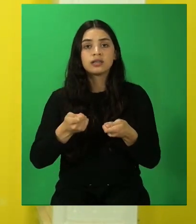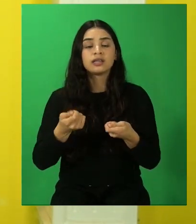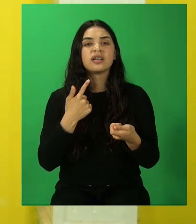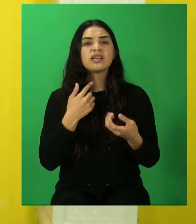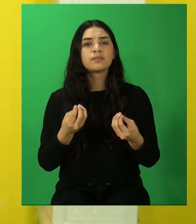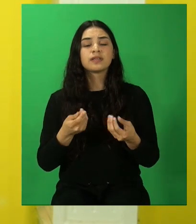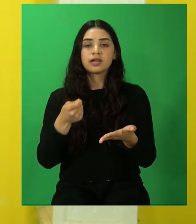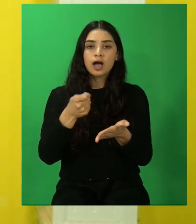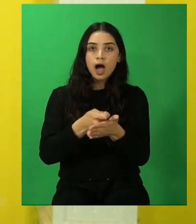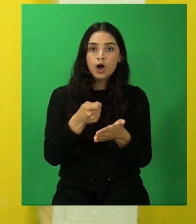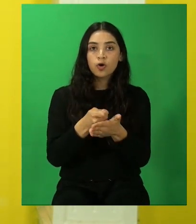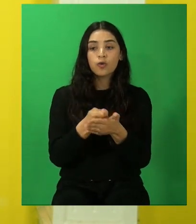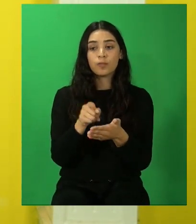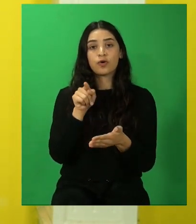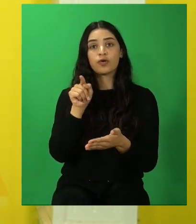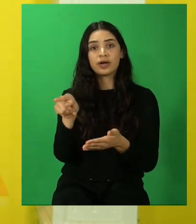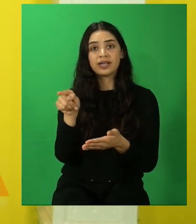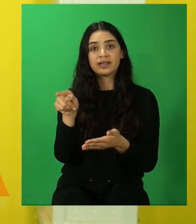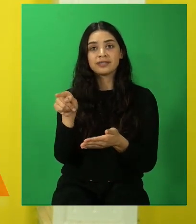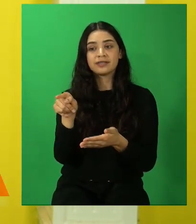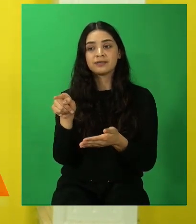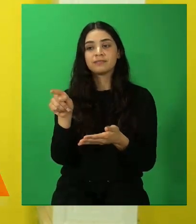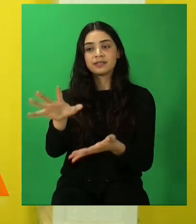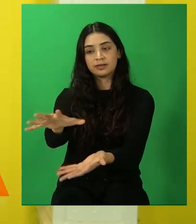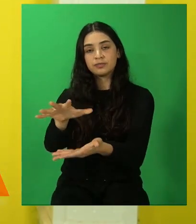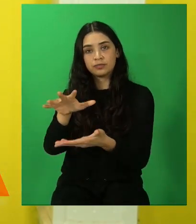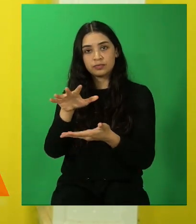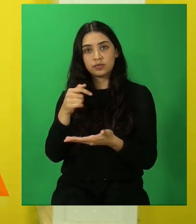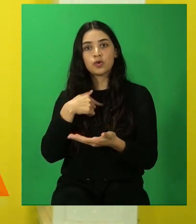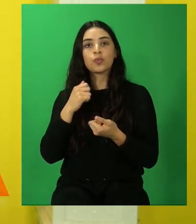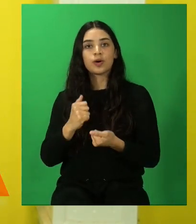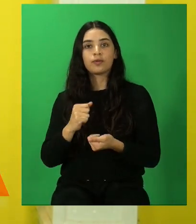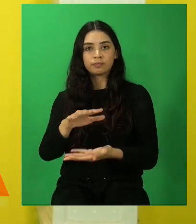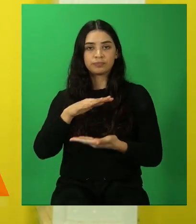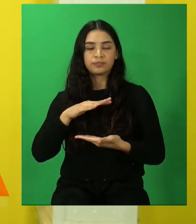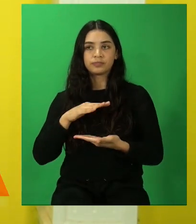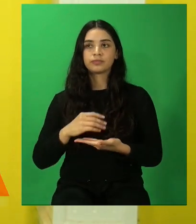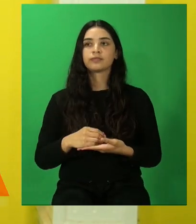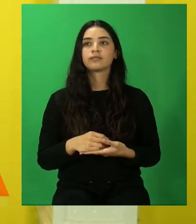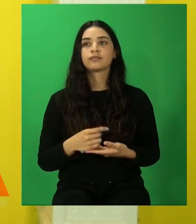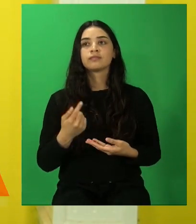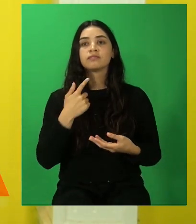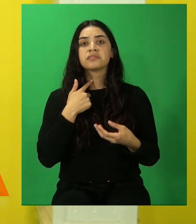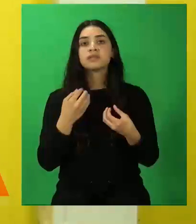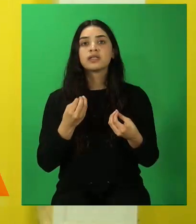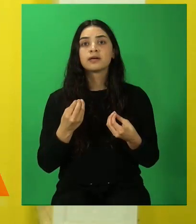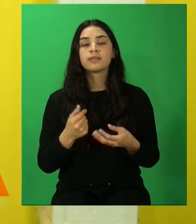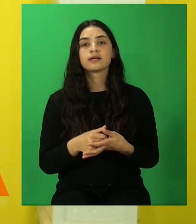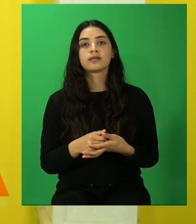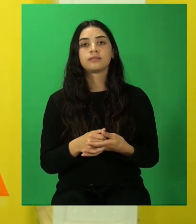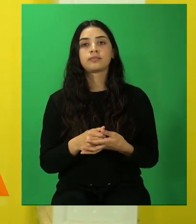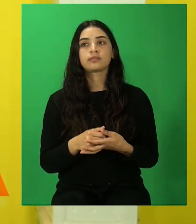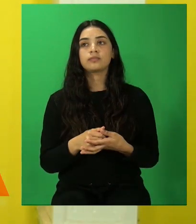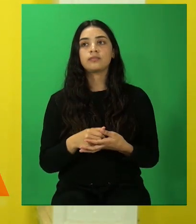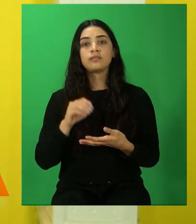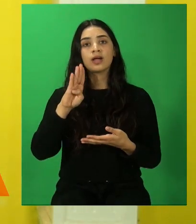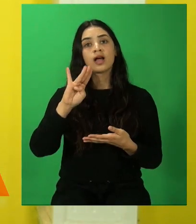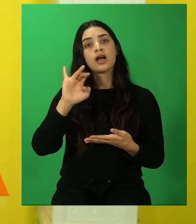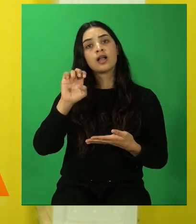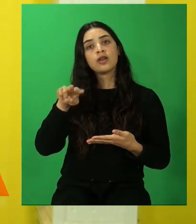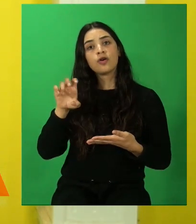el producto final para que usted lo consuma, ¿ya? Entonces los intermedios siempre necesitan a